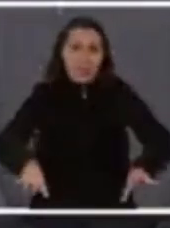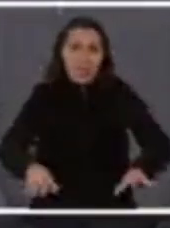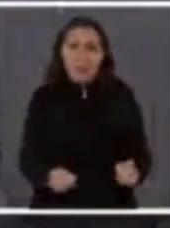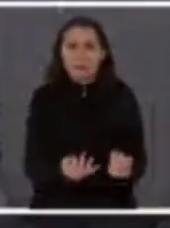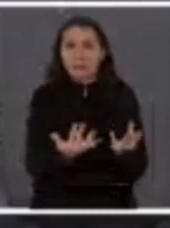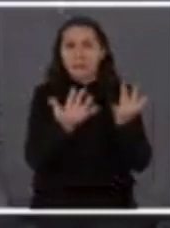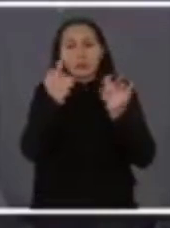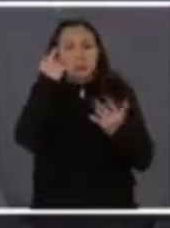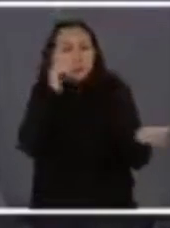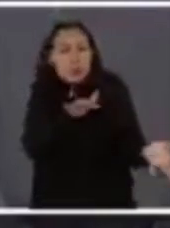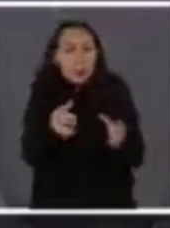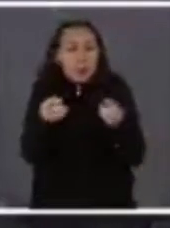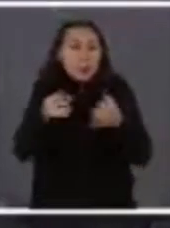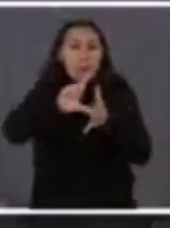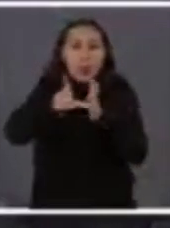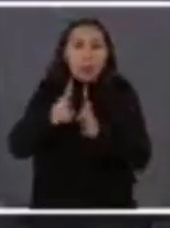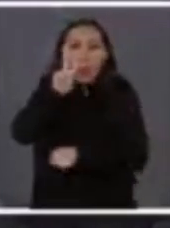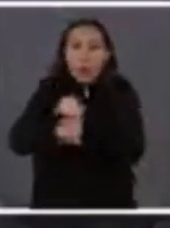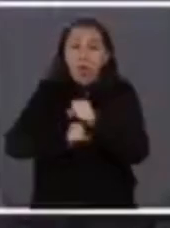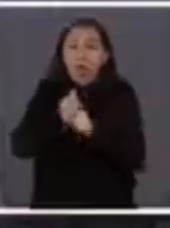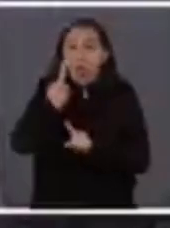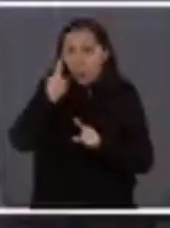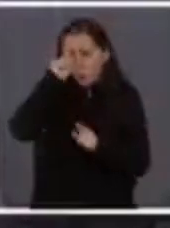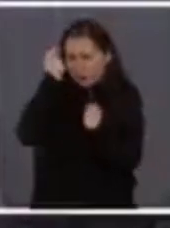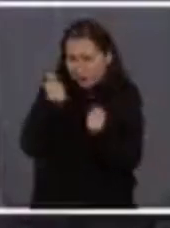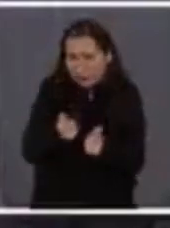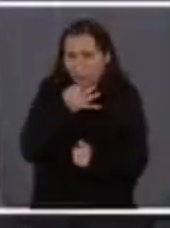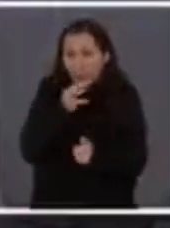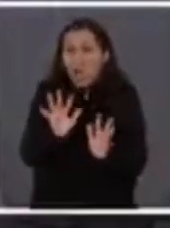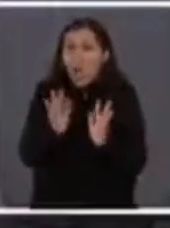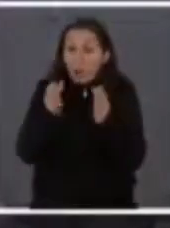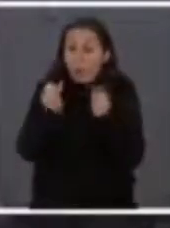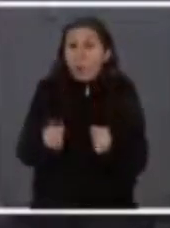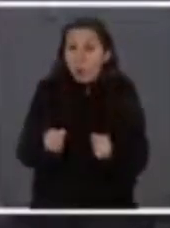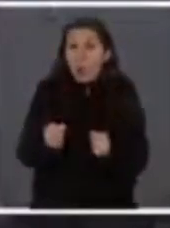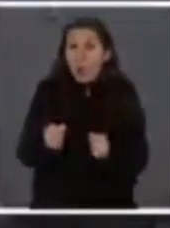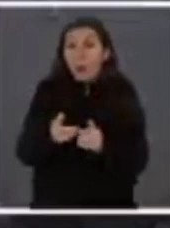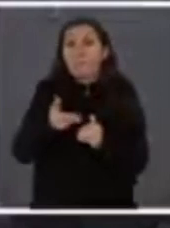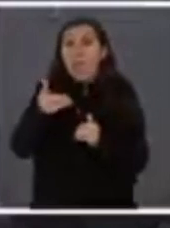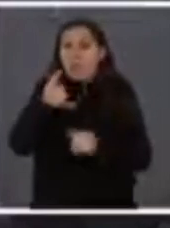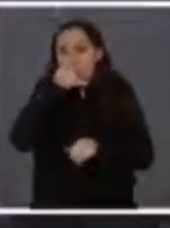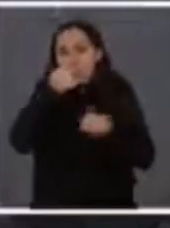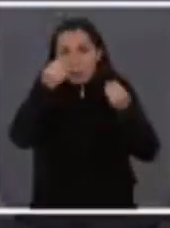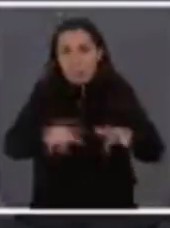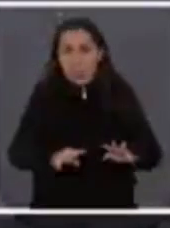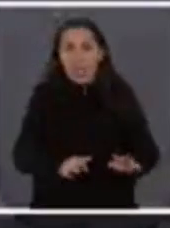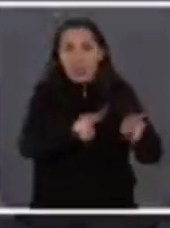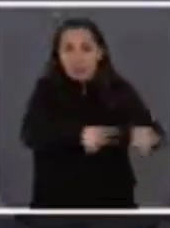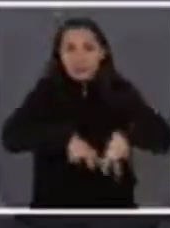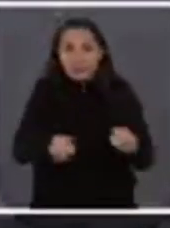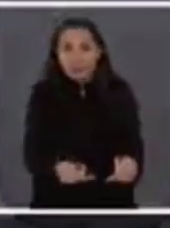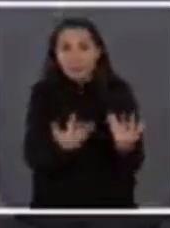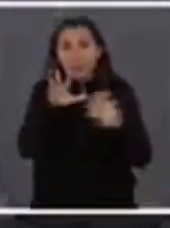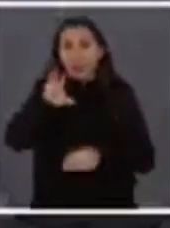Él proyectaba que se iban a demorar prácticamente 2 años, algunos expertos dicen que podría ser incluso un poquitito más. Sobre el